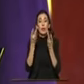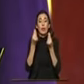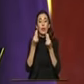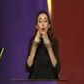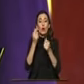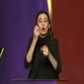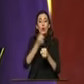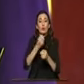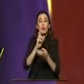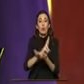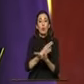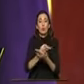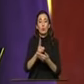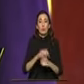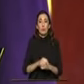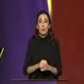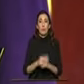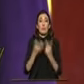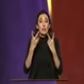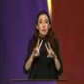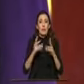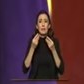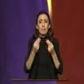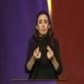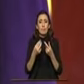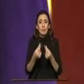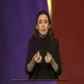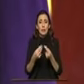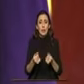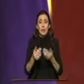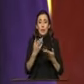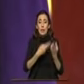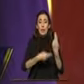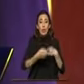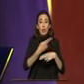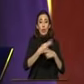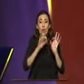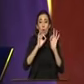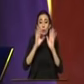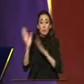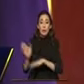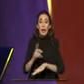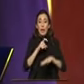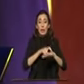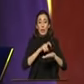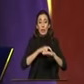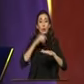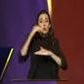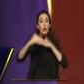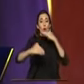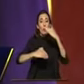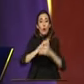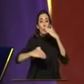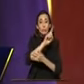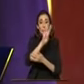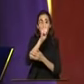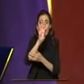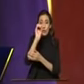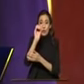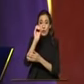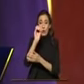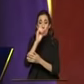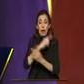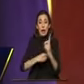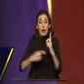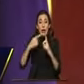consumo. Agilizamos la desaduanización de mercaderías, reduciendo el tiempo del proceso de 140 a